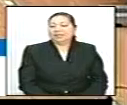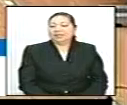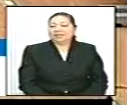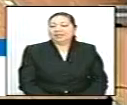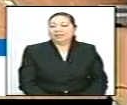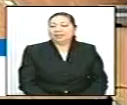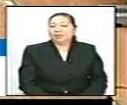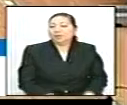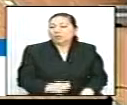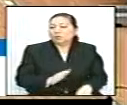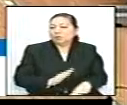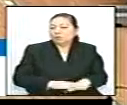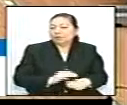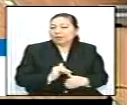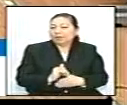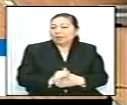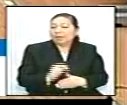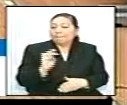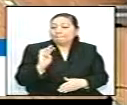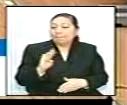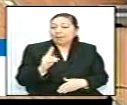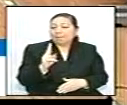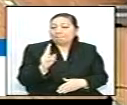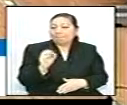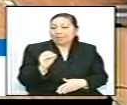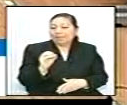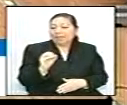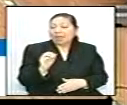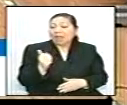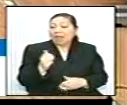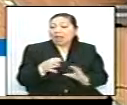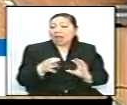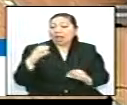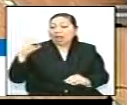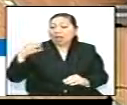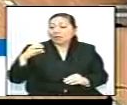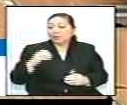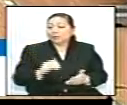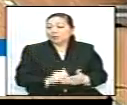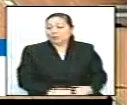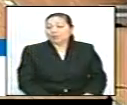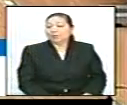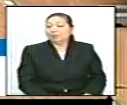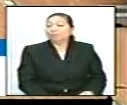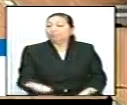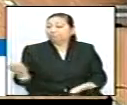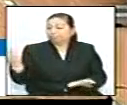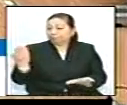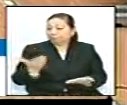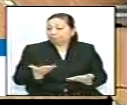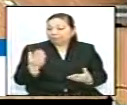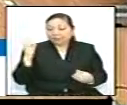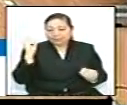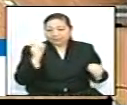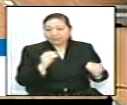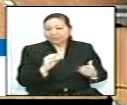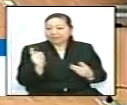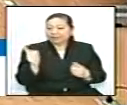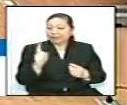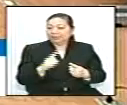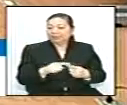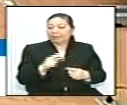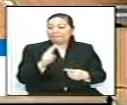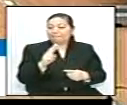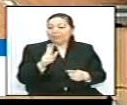2019-2020. Al respecto, precisar que el día martes 20 de agosto se solicitó vía correo electrónico que nos enviaran aportes hasta el